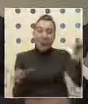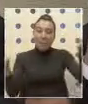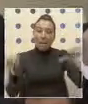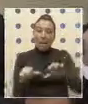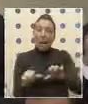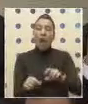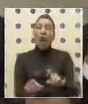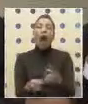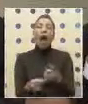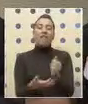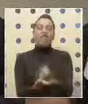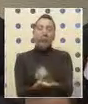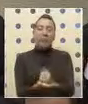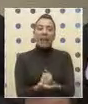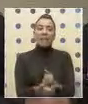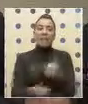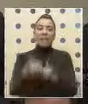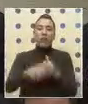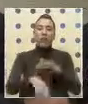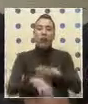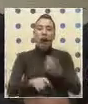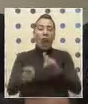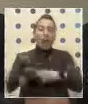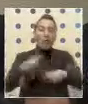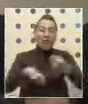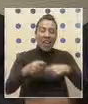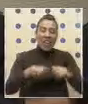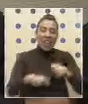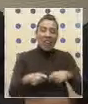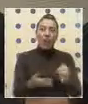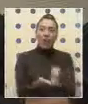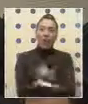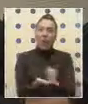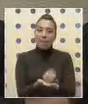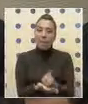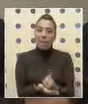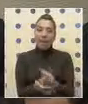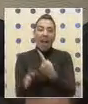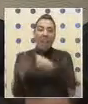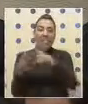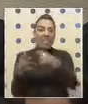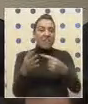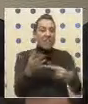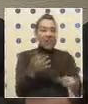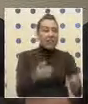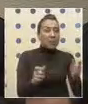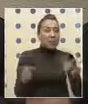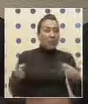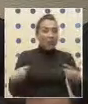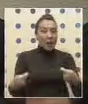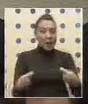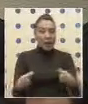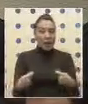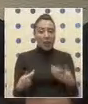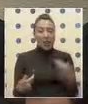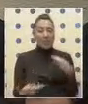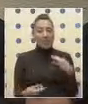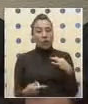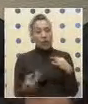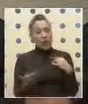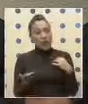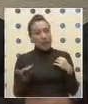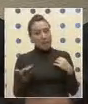a profesionales médicos, a los vendedores de las propias cadenas, a distintos actores del mercado que la ciudadanía